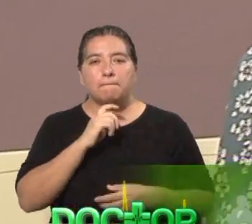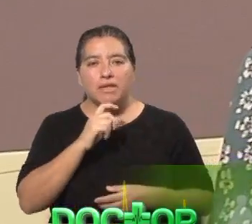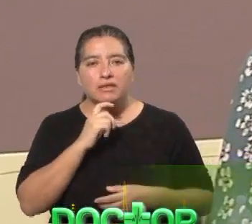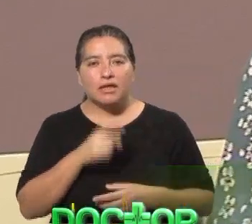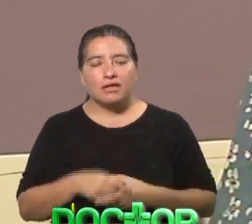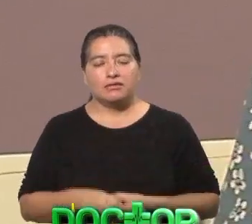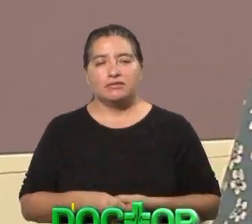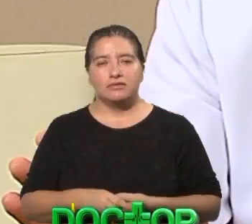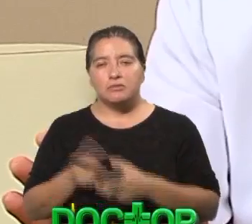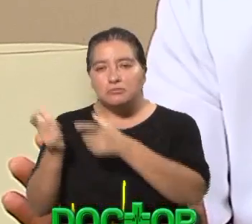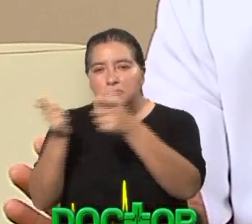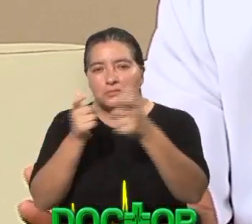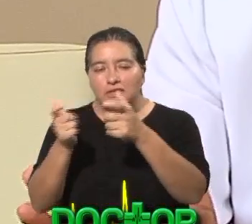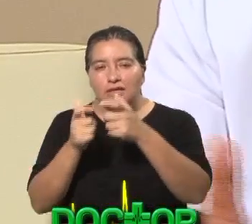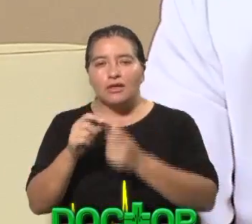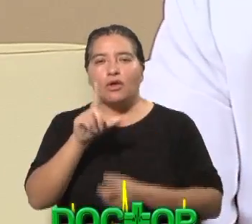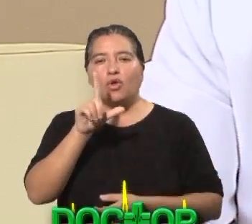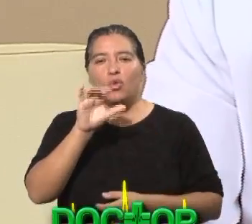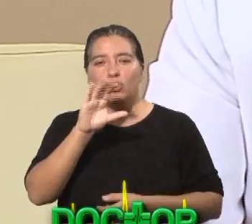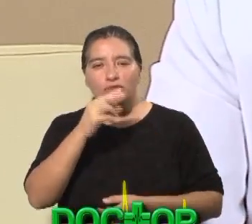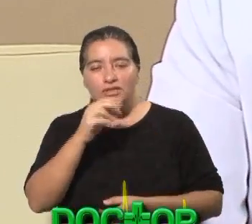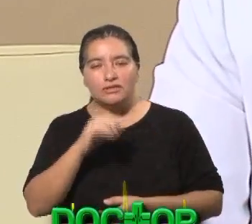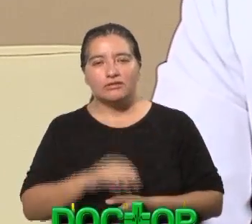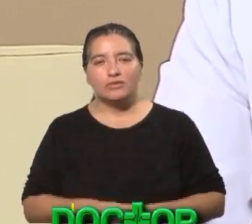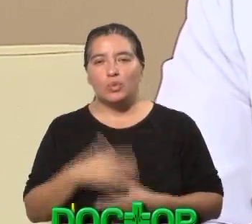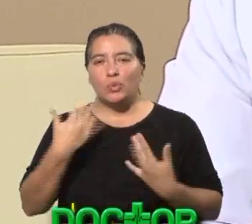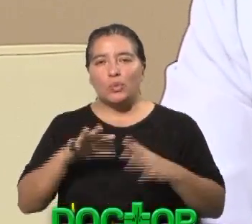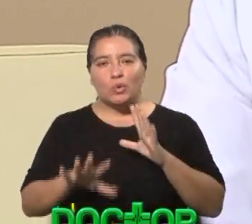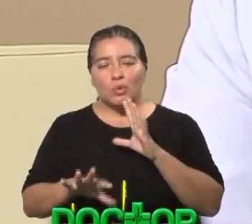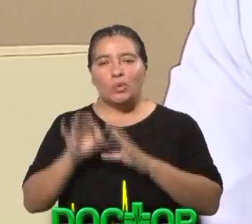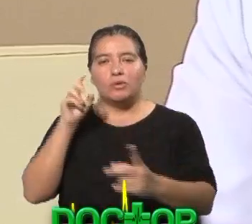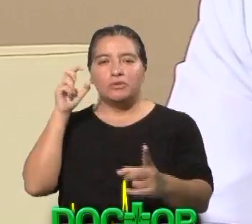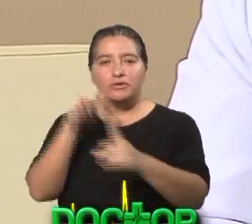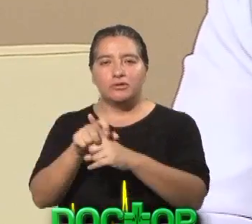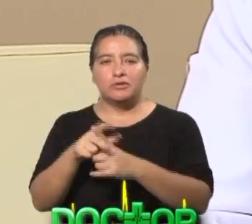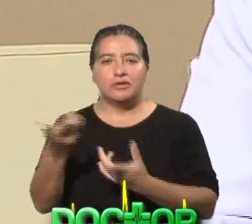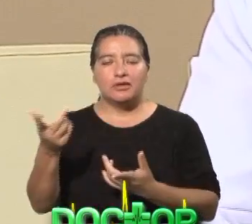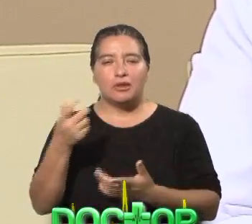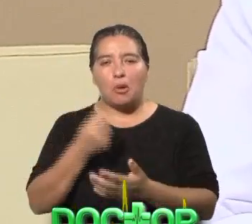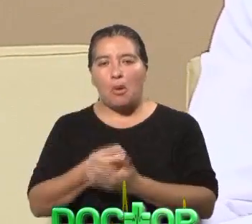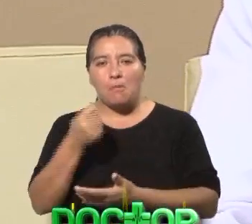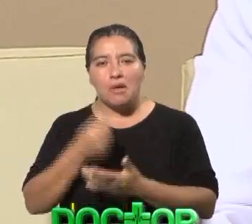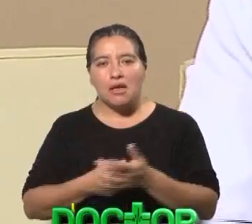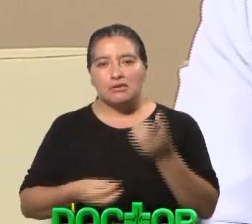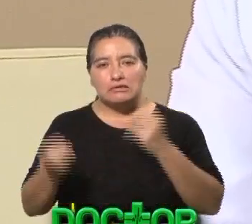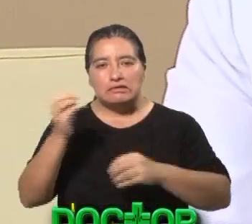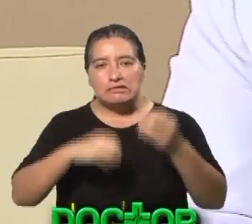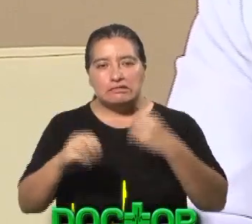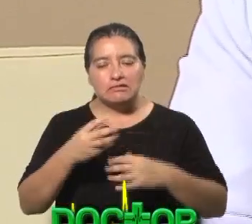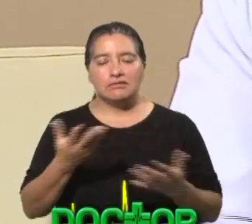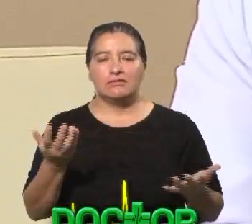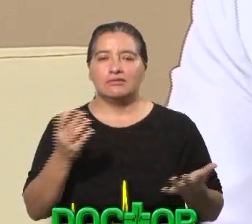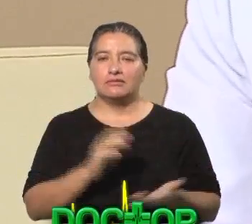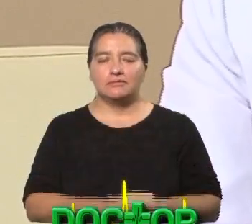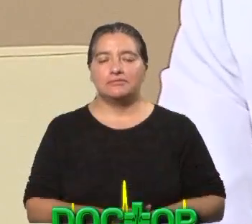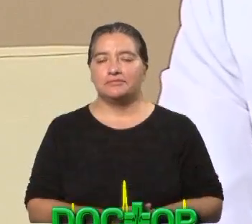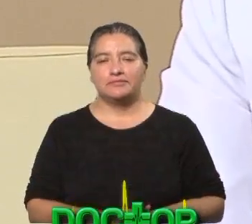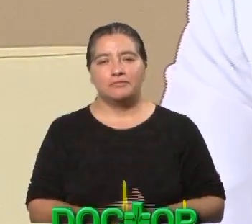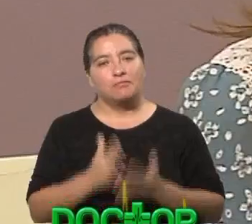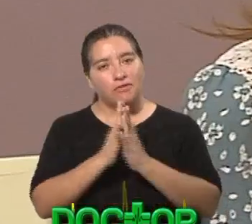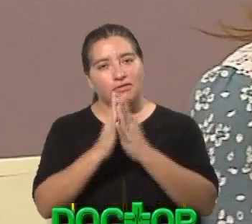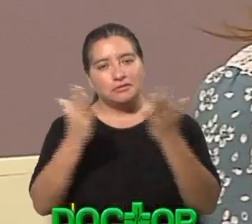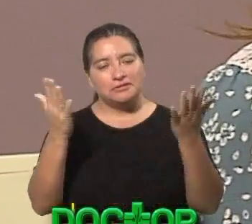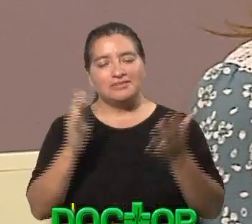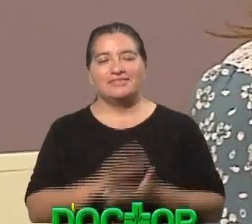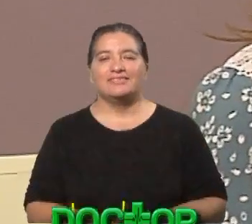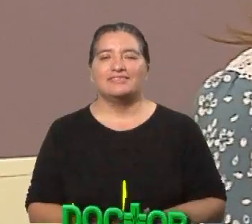nuestro querido Luchito. Luchito ha quedado descubierto que el mercado está totalmente contaminado. Luchito, por favor.